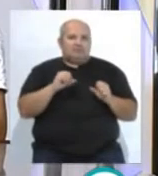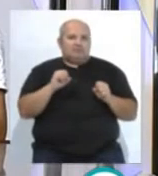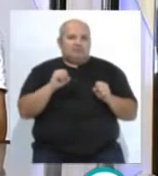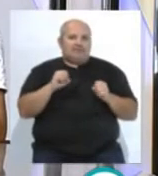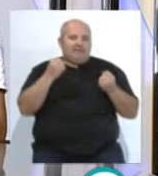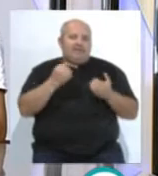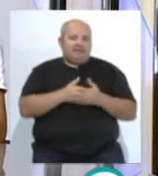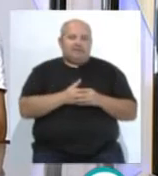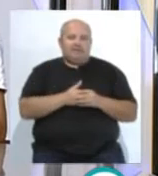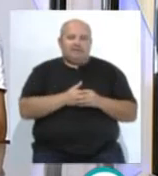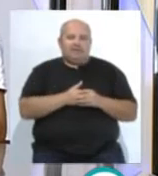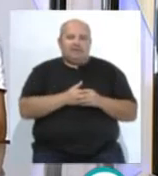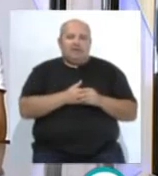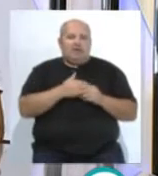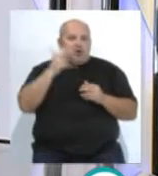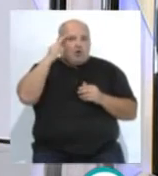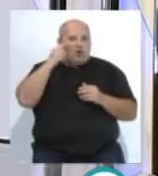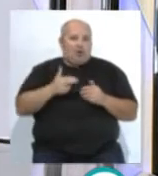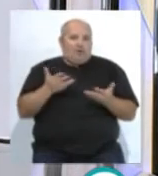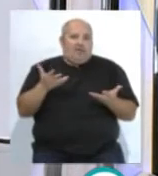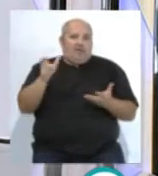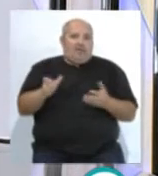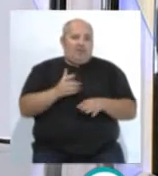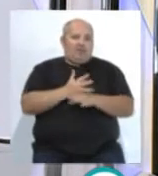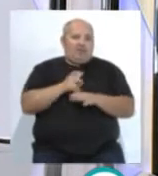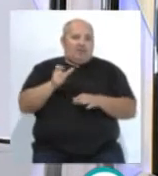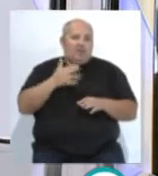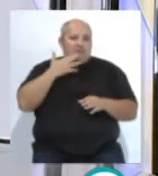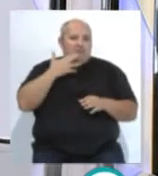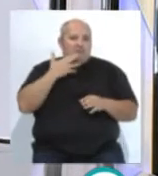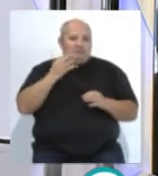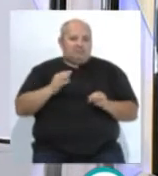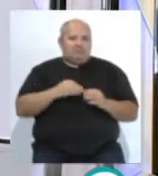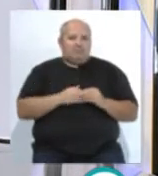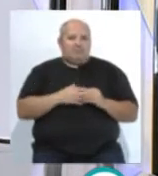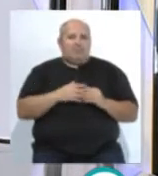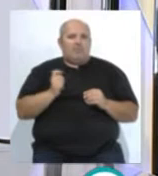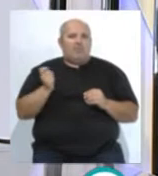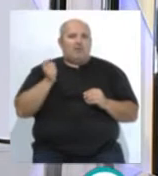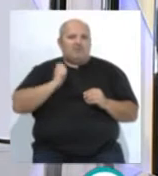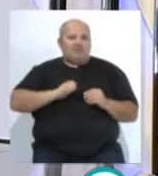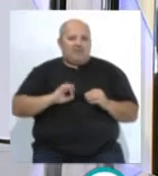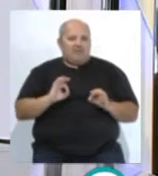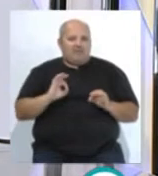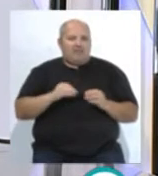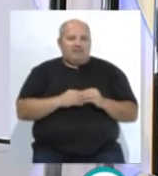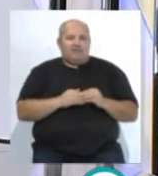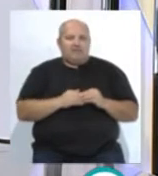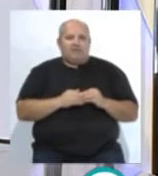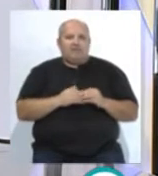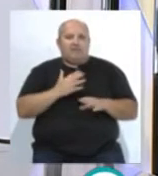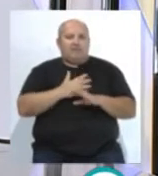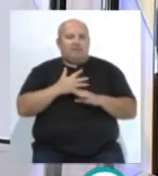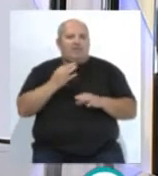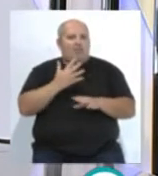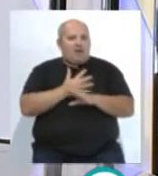salvamos, desgraciadamente, el honor del futbolista. No digo el honor, como suena, la profesionalidad. Leche, ¿no? El futbolista